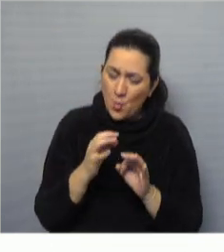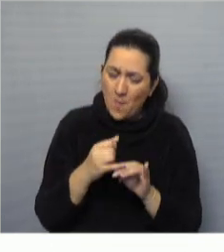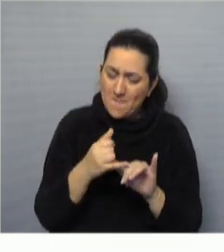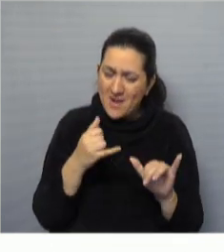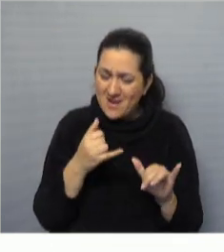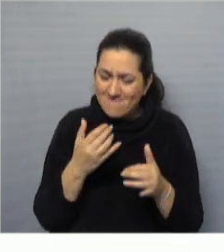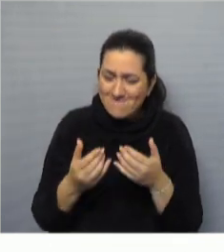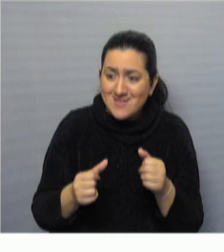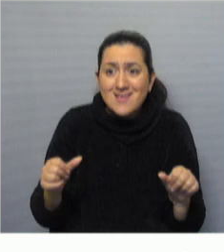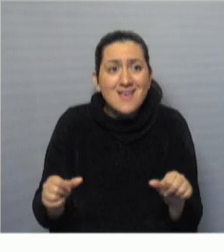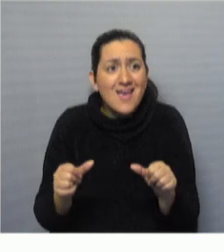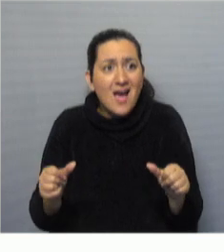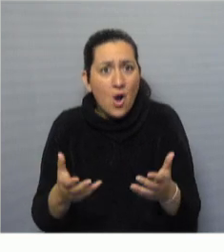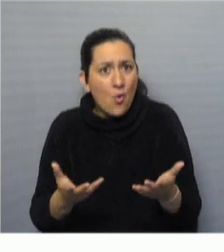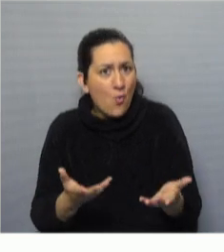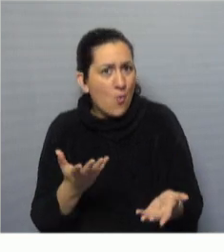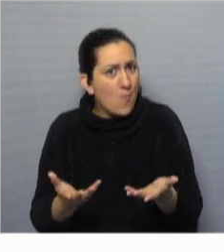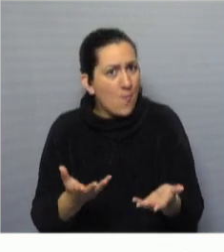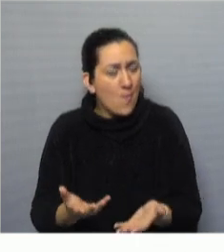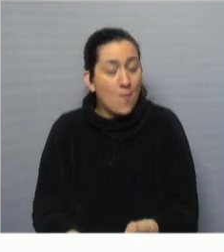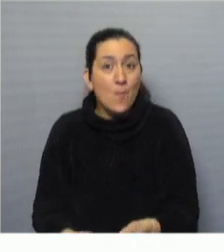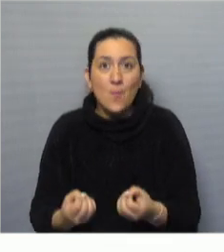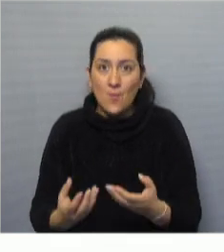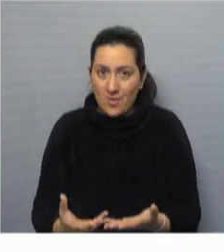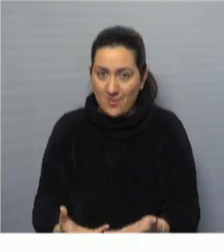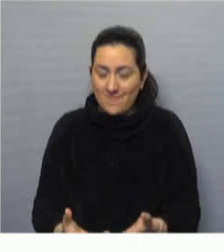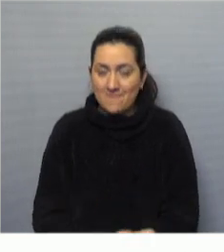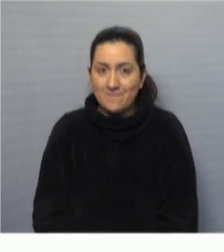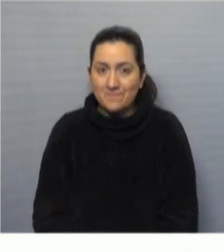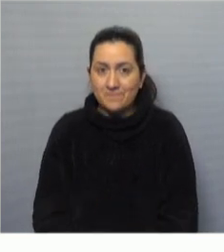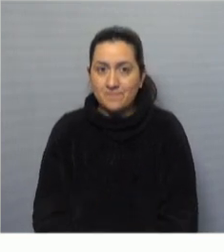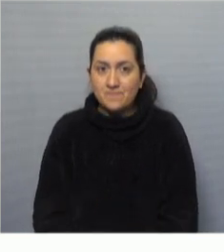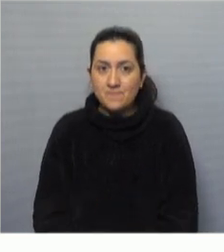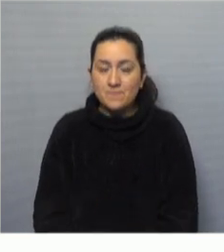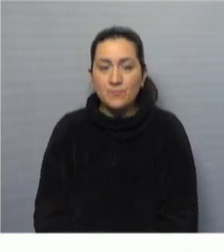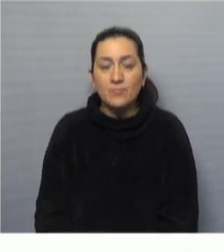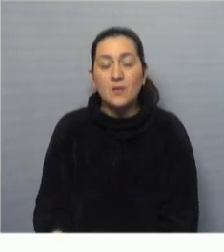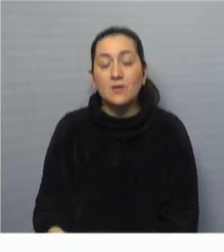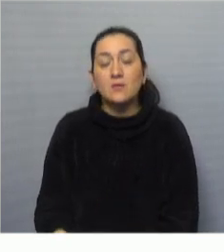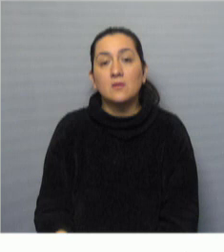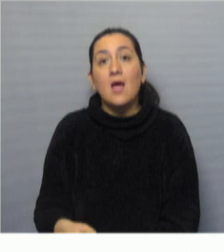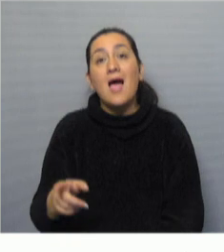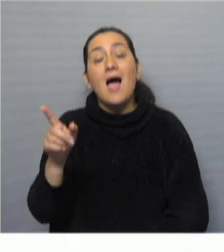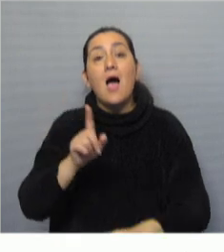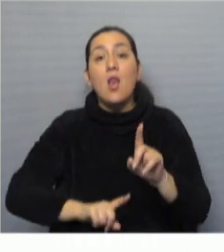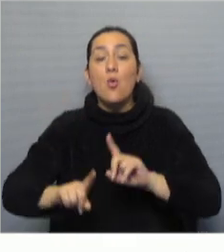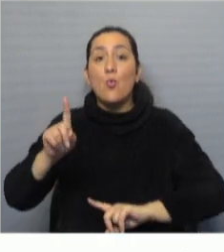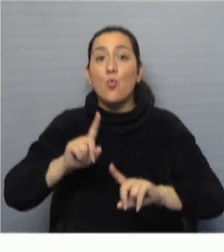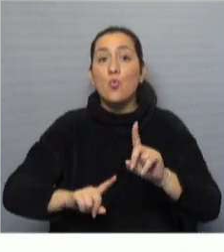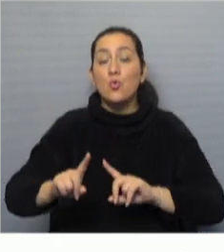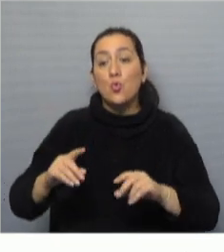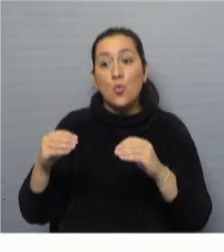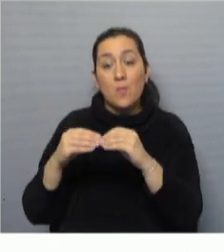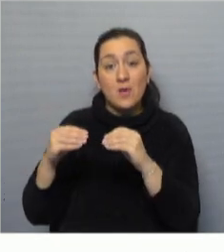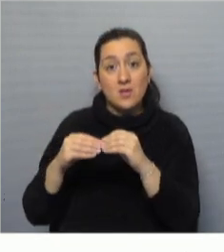denuncia respecto a este tipo de ataques bueno he escuchado que algunos algunos colegas